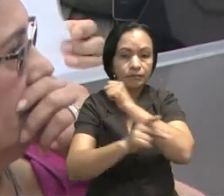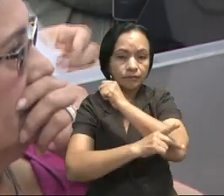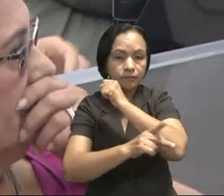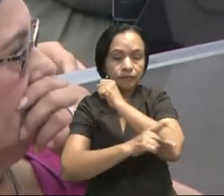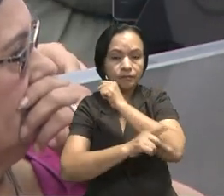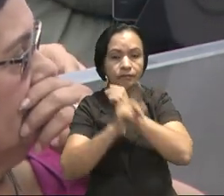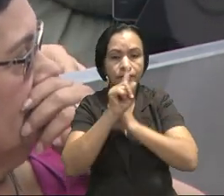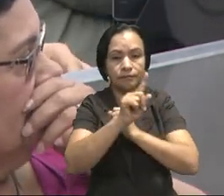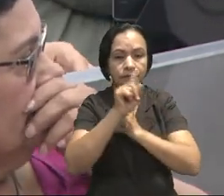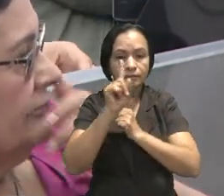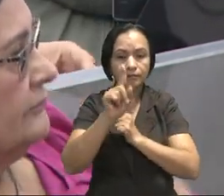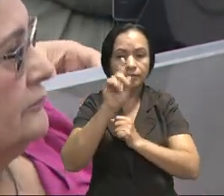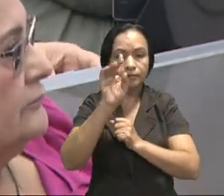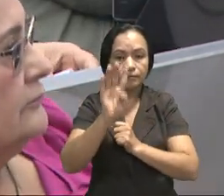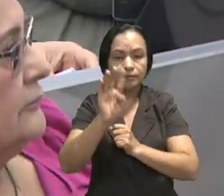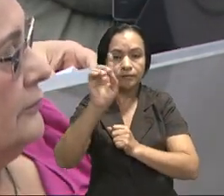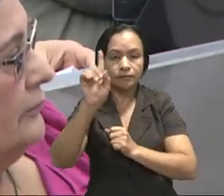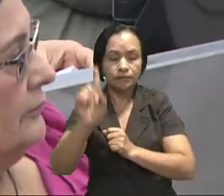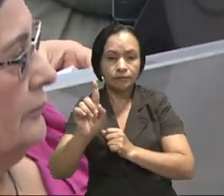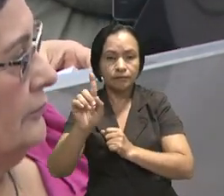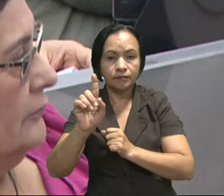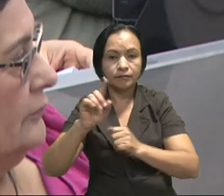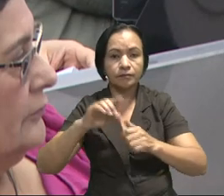decreto 1141.